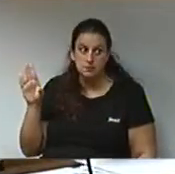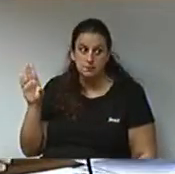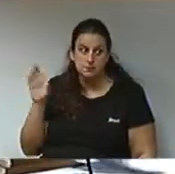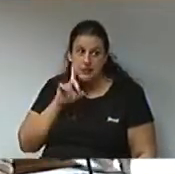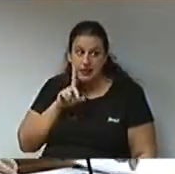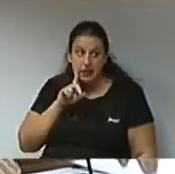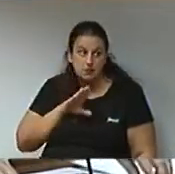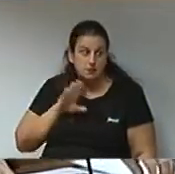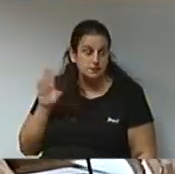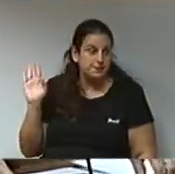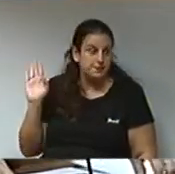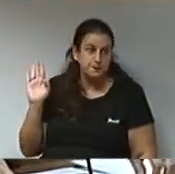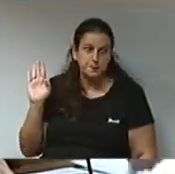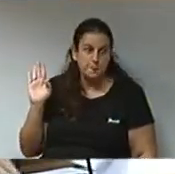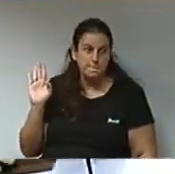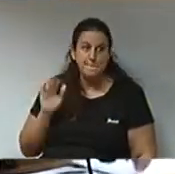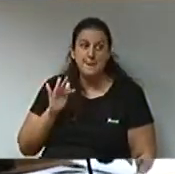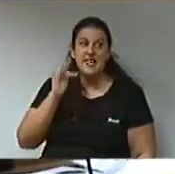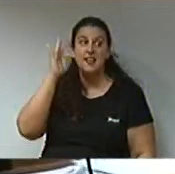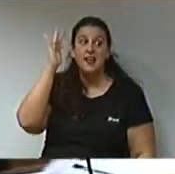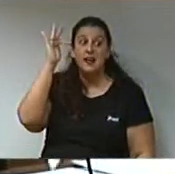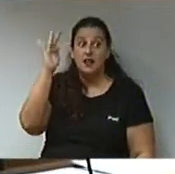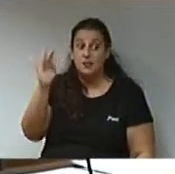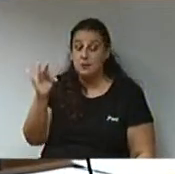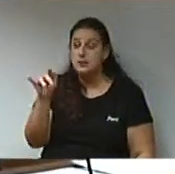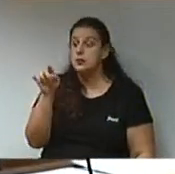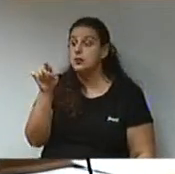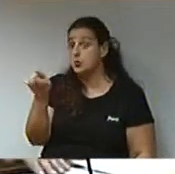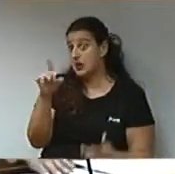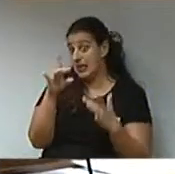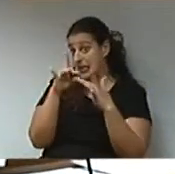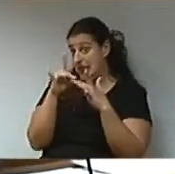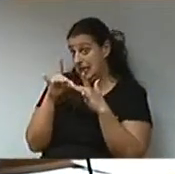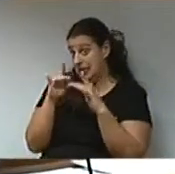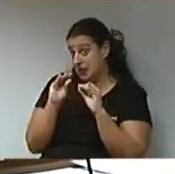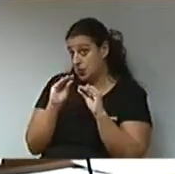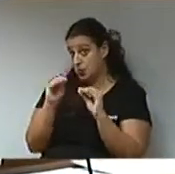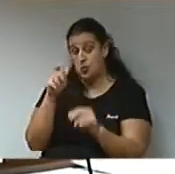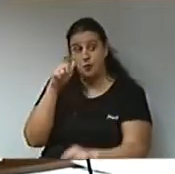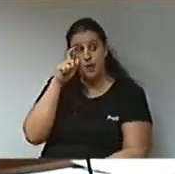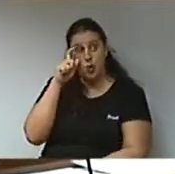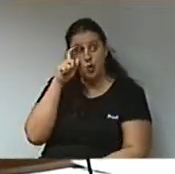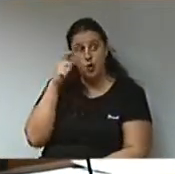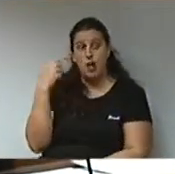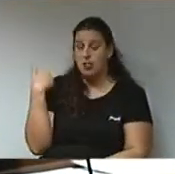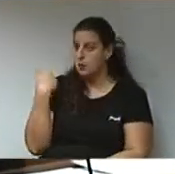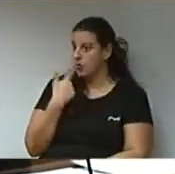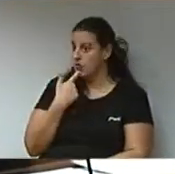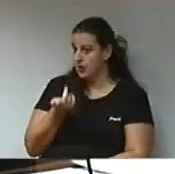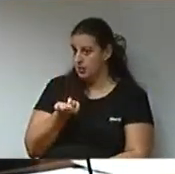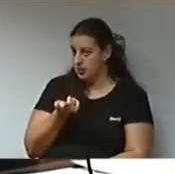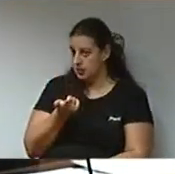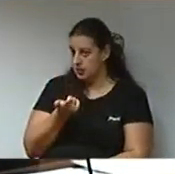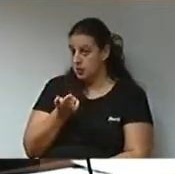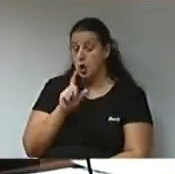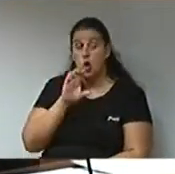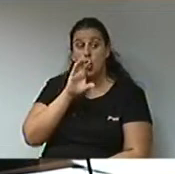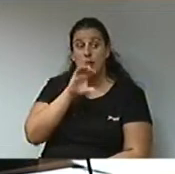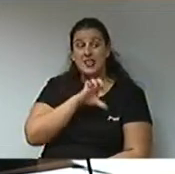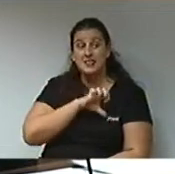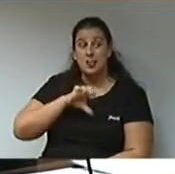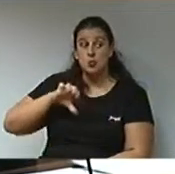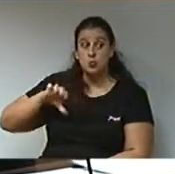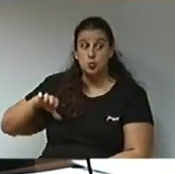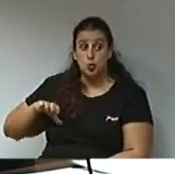Mentira. Y además, esto es una cosa que su líder, Feijóo, hace poco dijo. Las comunidades autónomas no